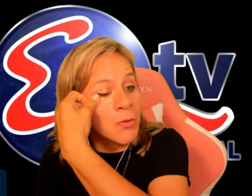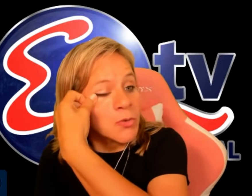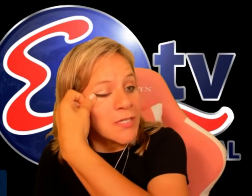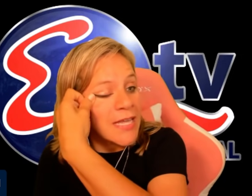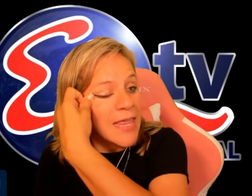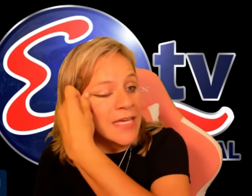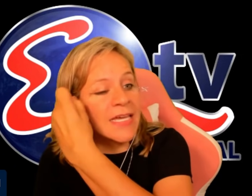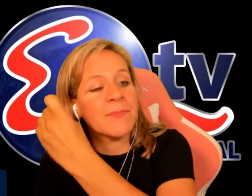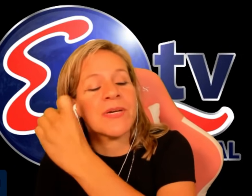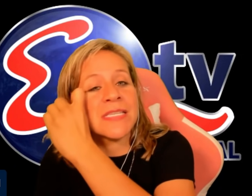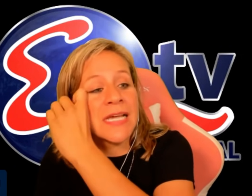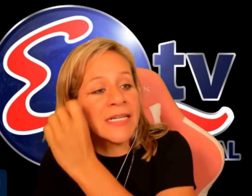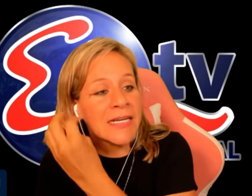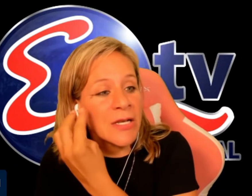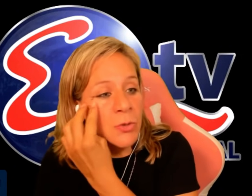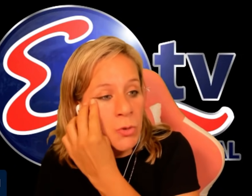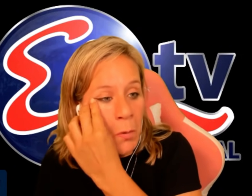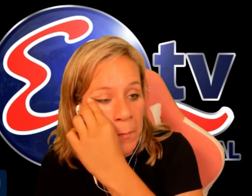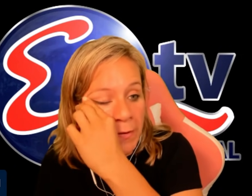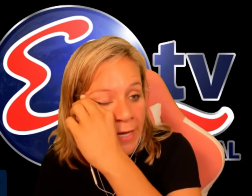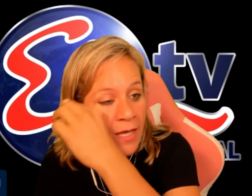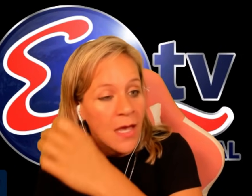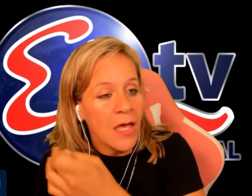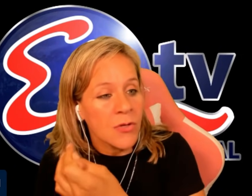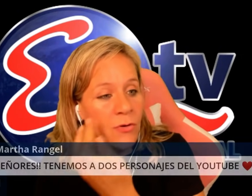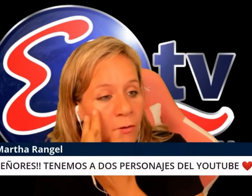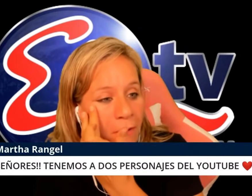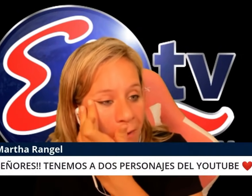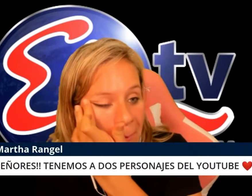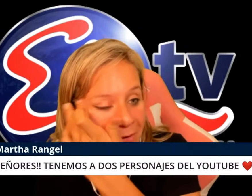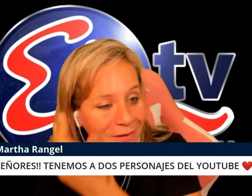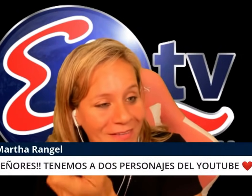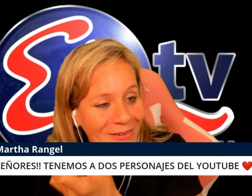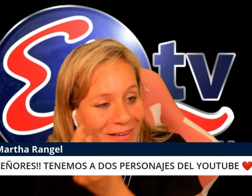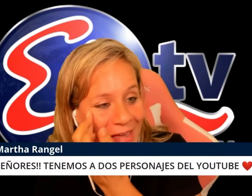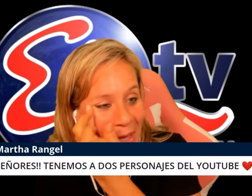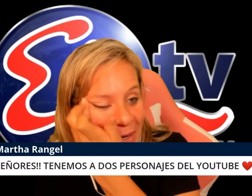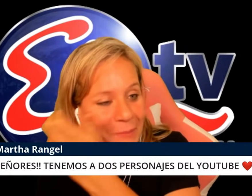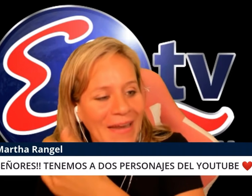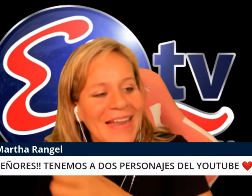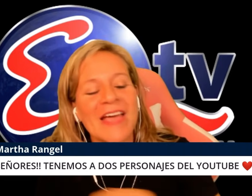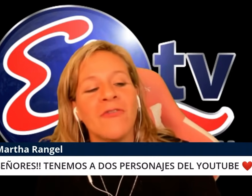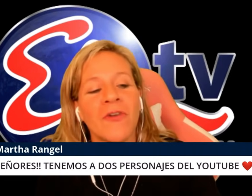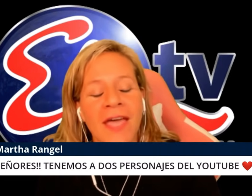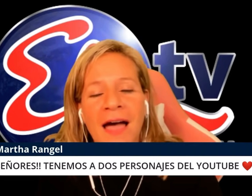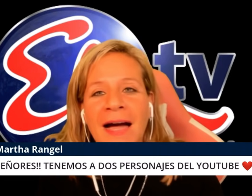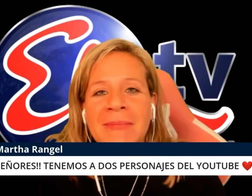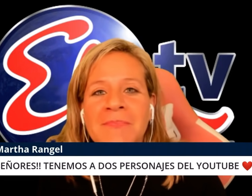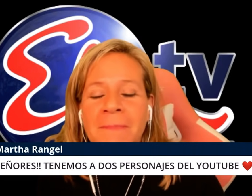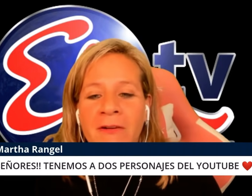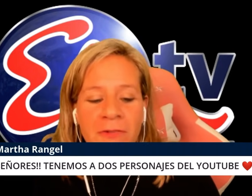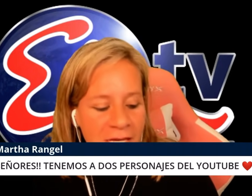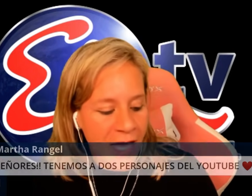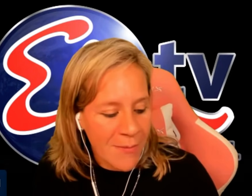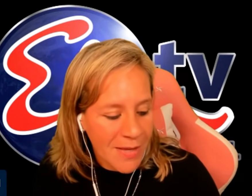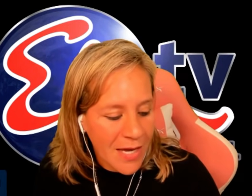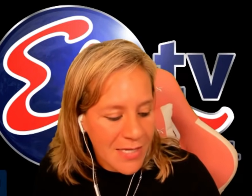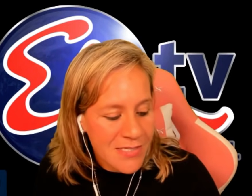esa oportunidad de salir en el YouTube porque yo, perdón que tengo aquí, rímel,